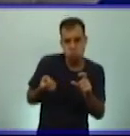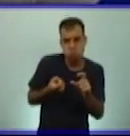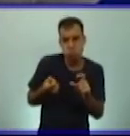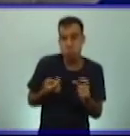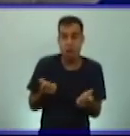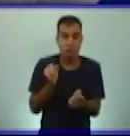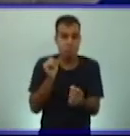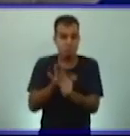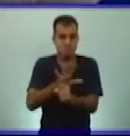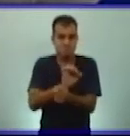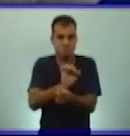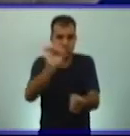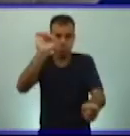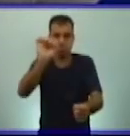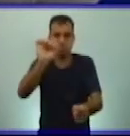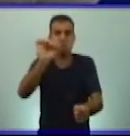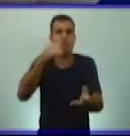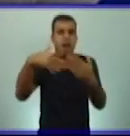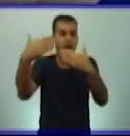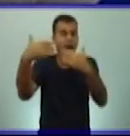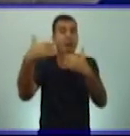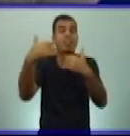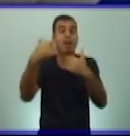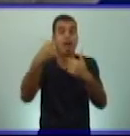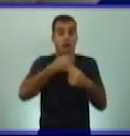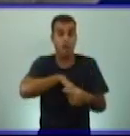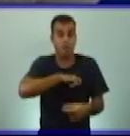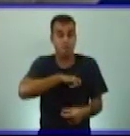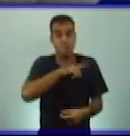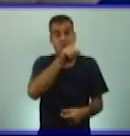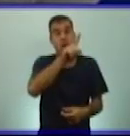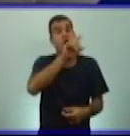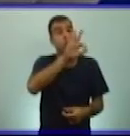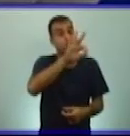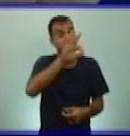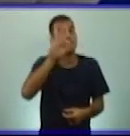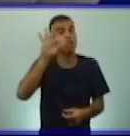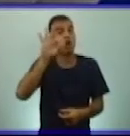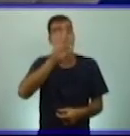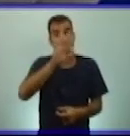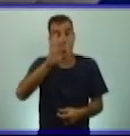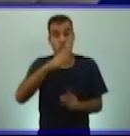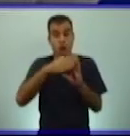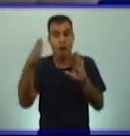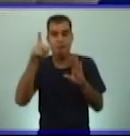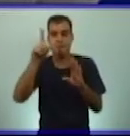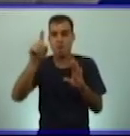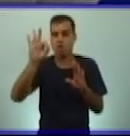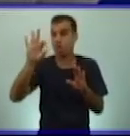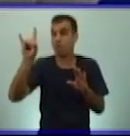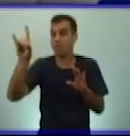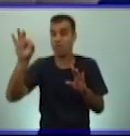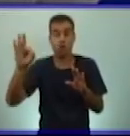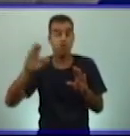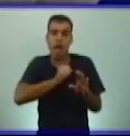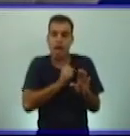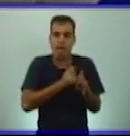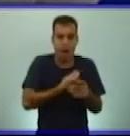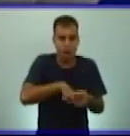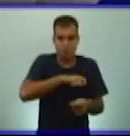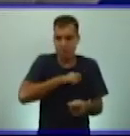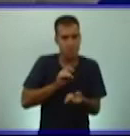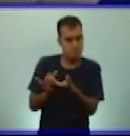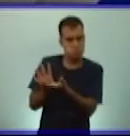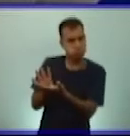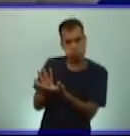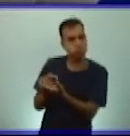del yugo colonial español para constituirse en república independiente. Estados Unidos, bajo el